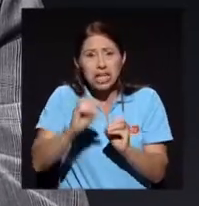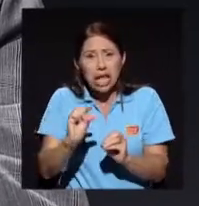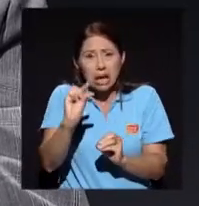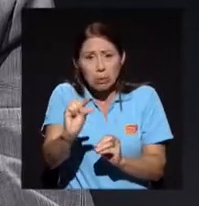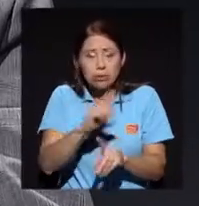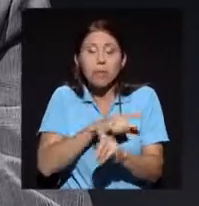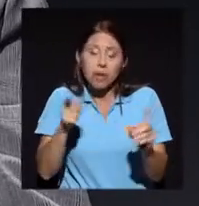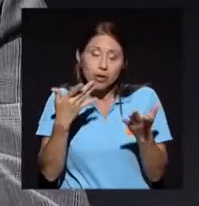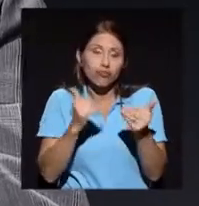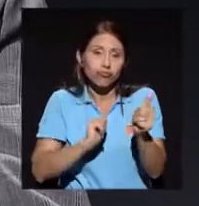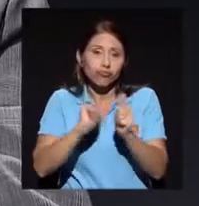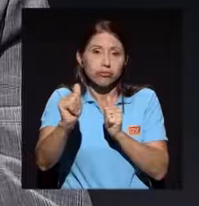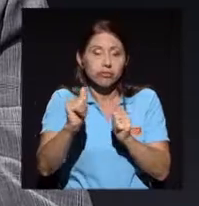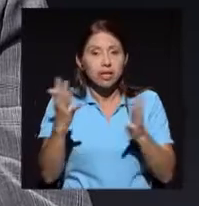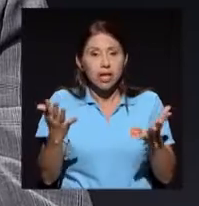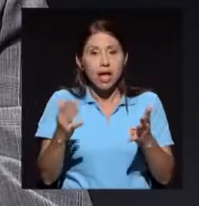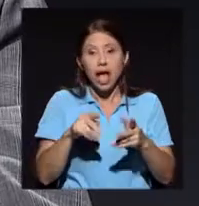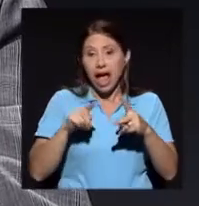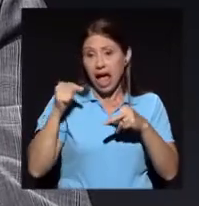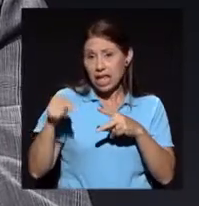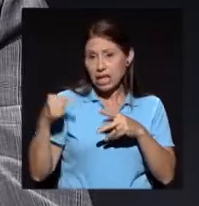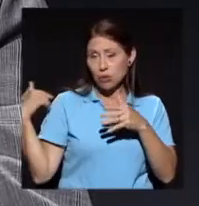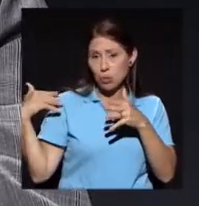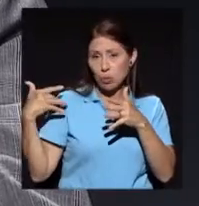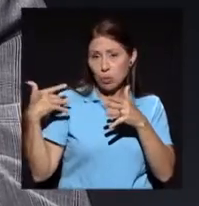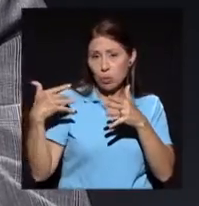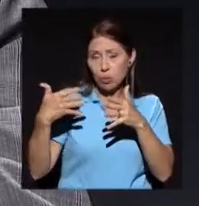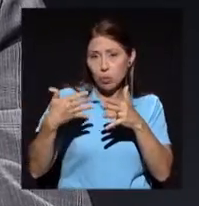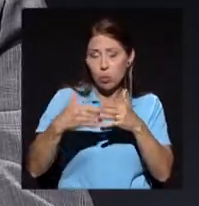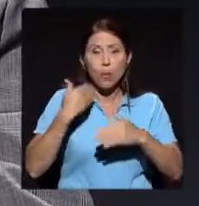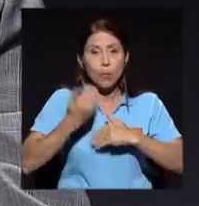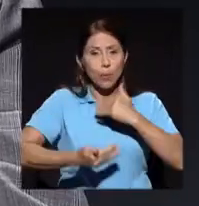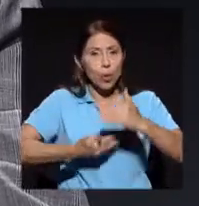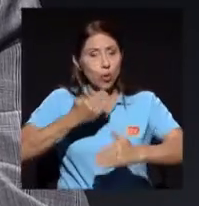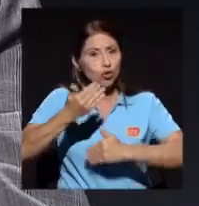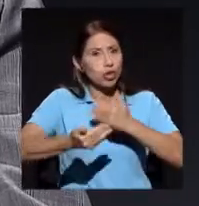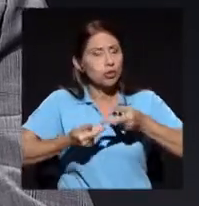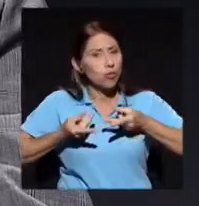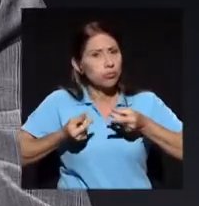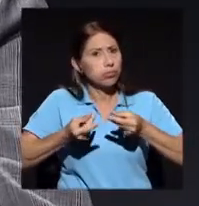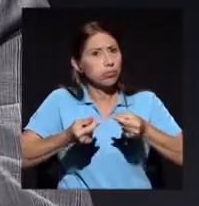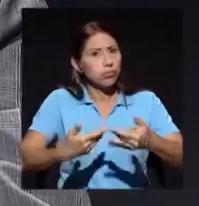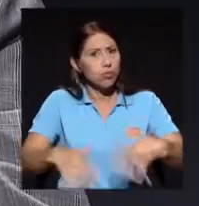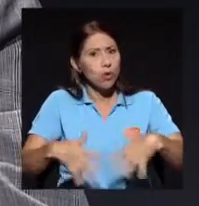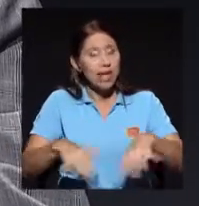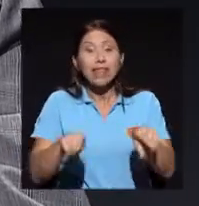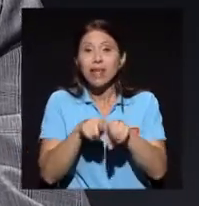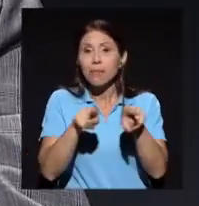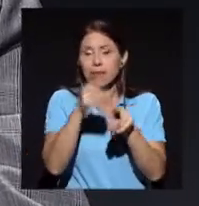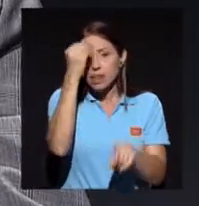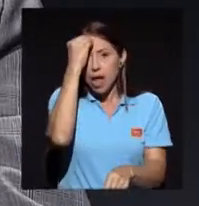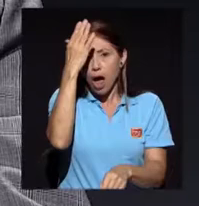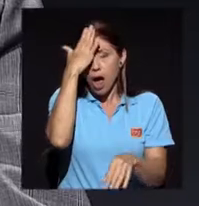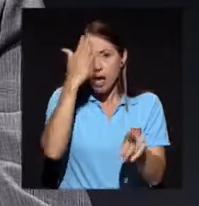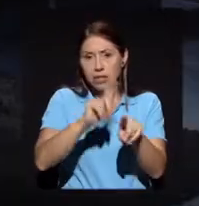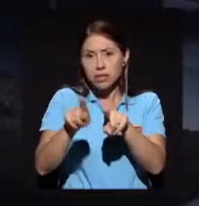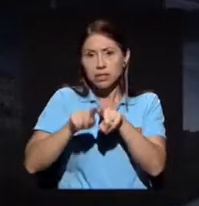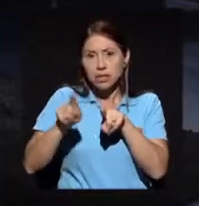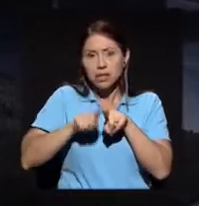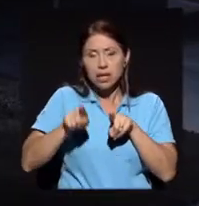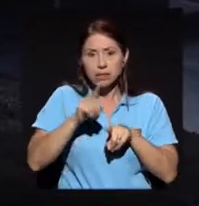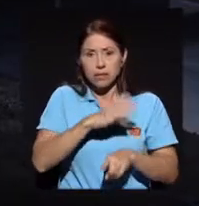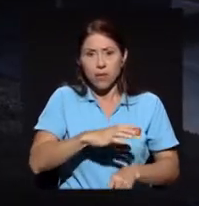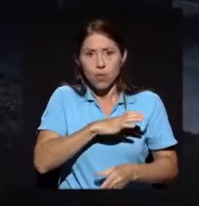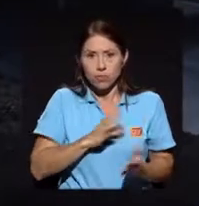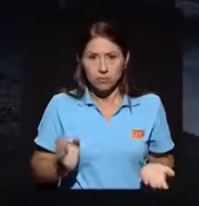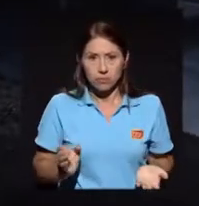bueno a partir de ahí vino todo un proceso que ha sido muy muy acelerado y muy traumático en distintos aspectos el